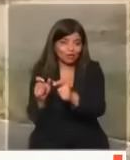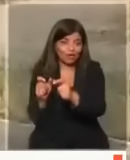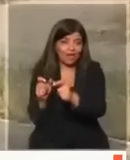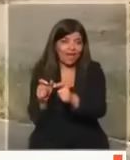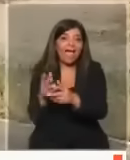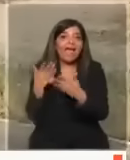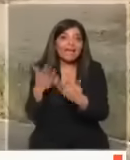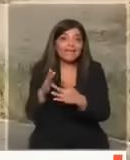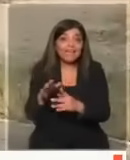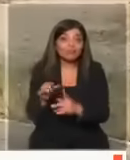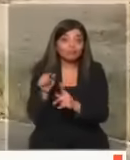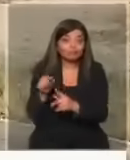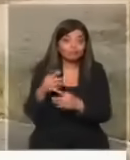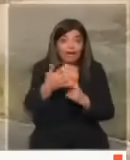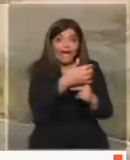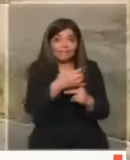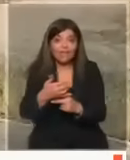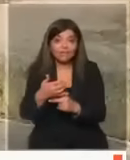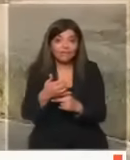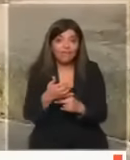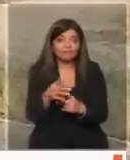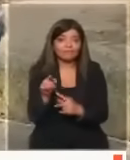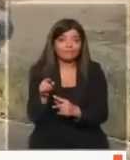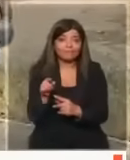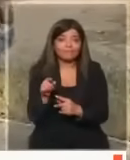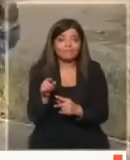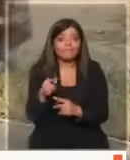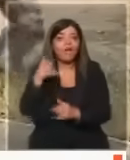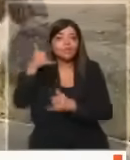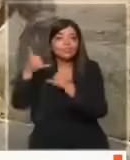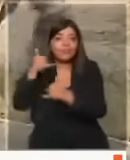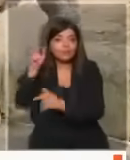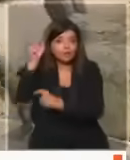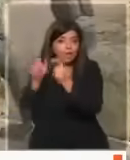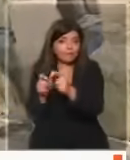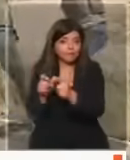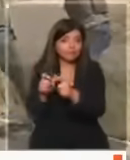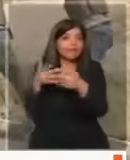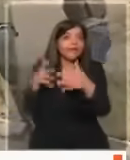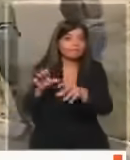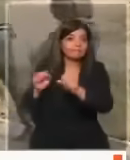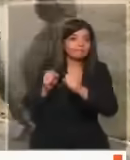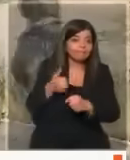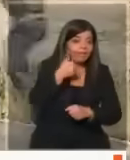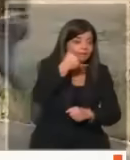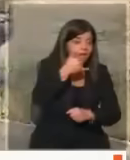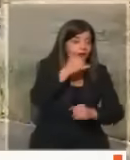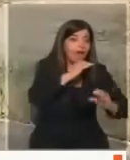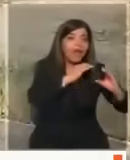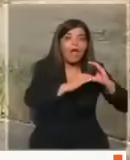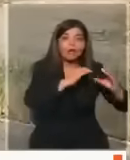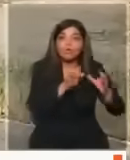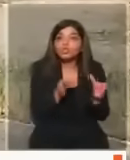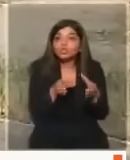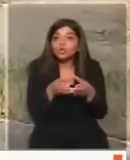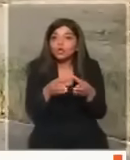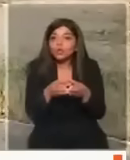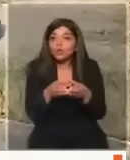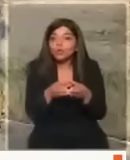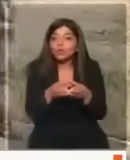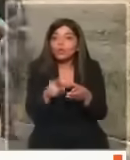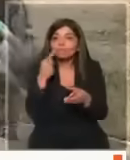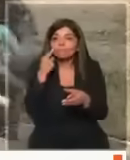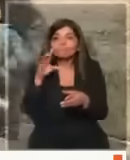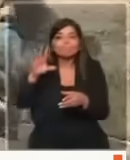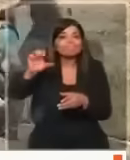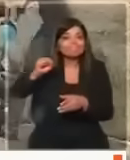habían protagonizado el rapto. Con los teléfonos de esos sujetos en manos de la policía, las comunicaciones de la banda quedaban